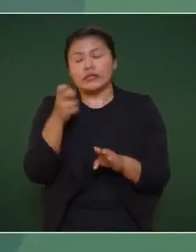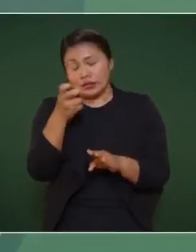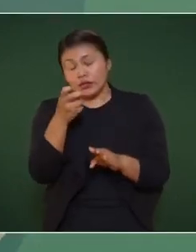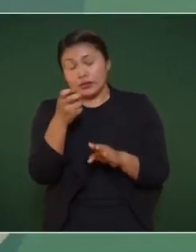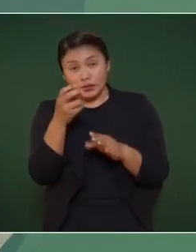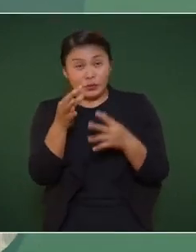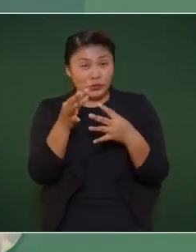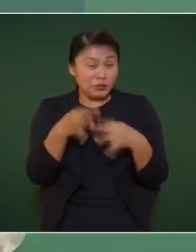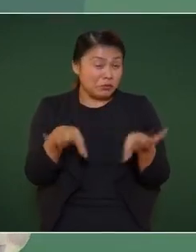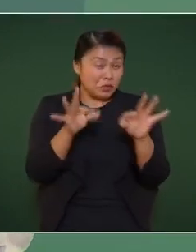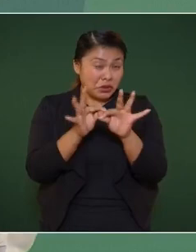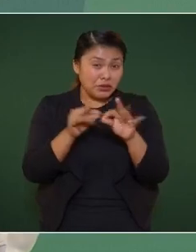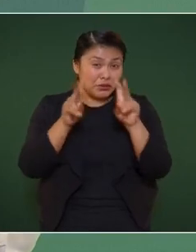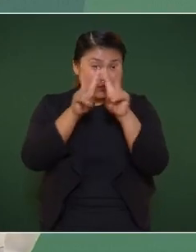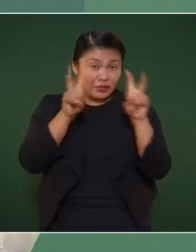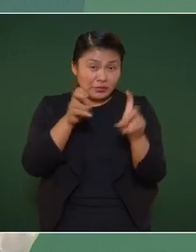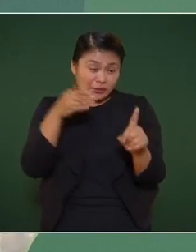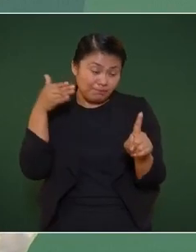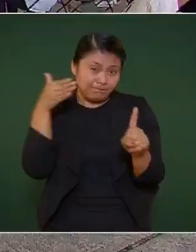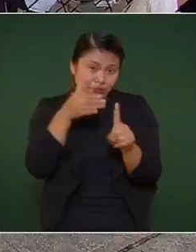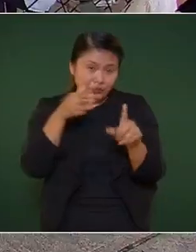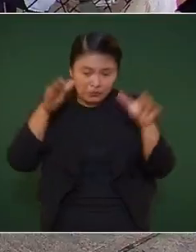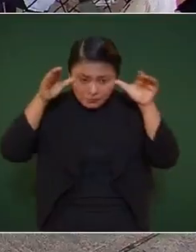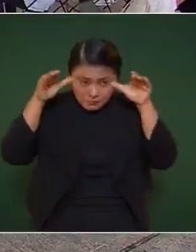central que tenemos que